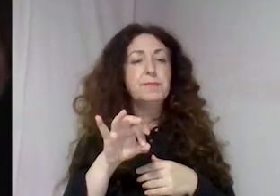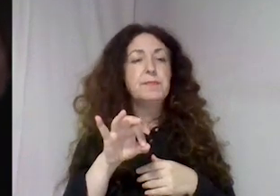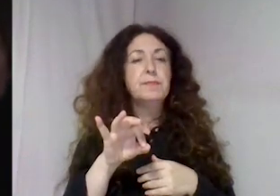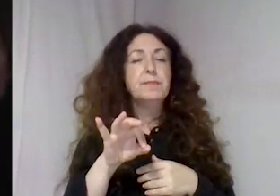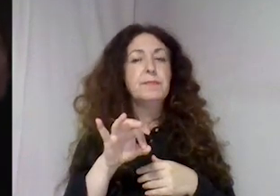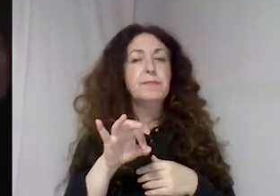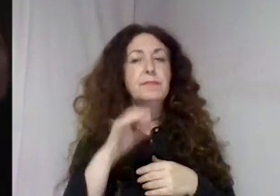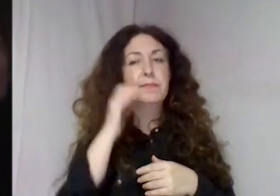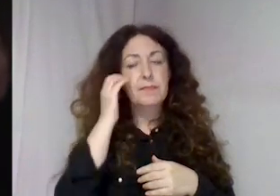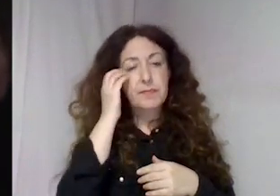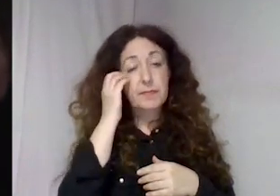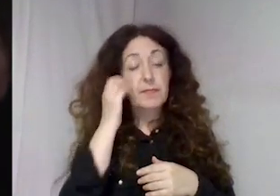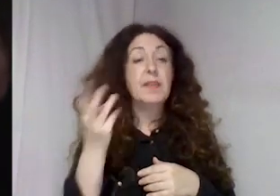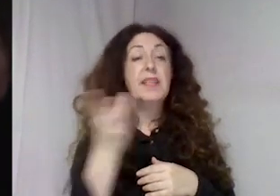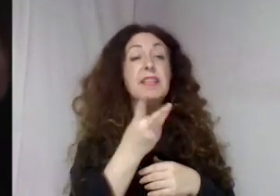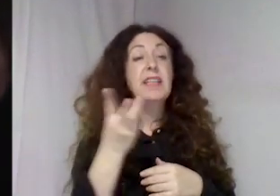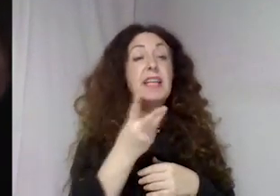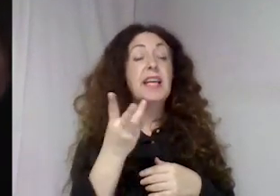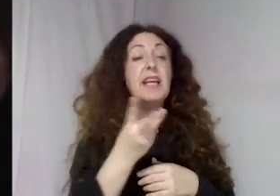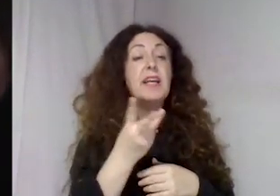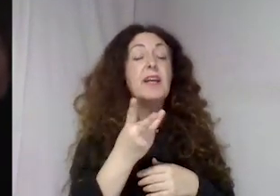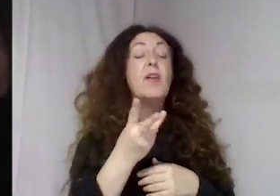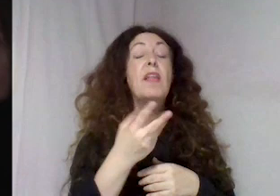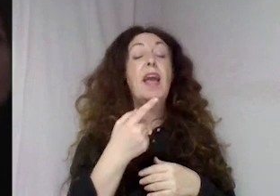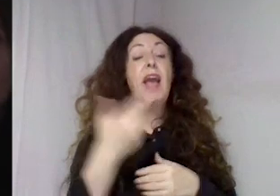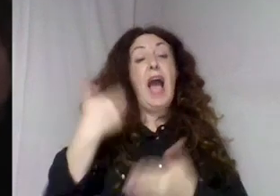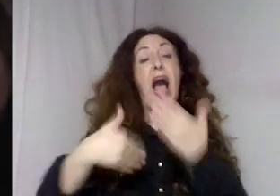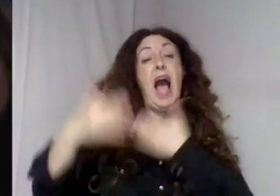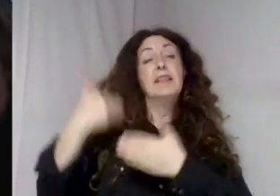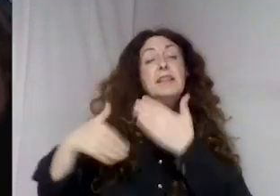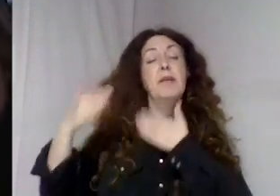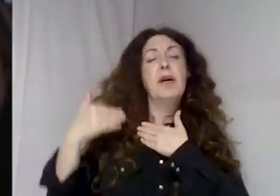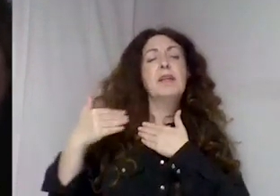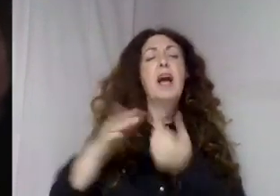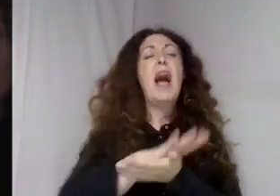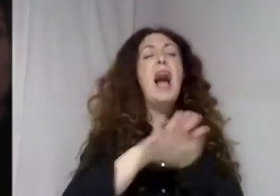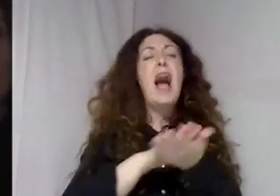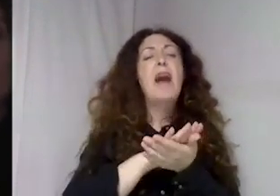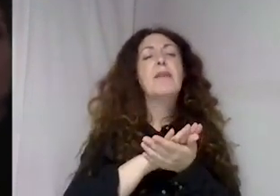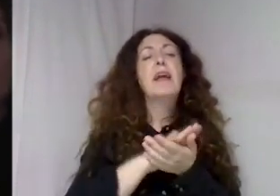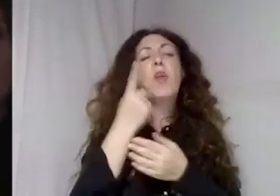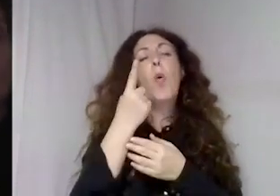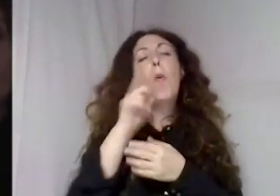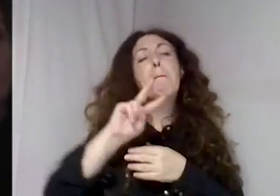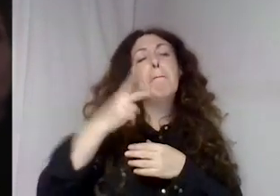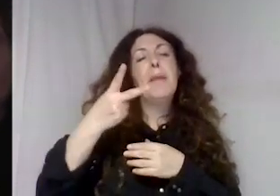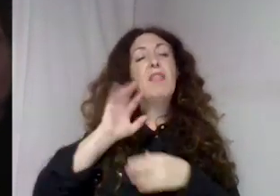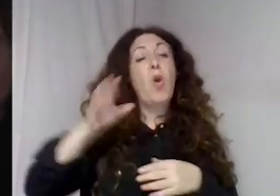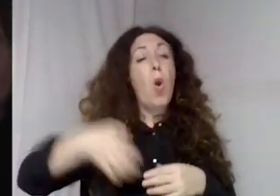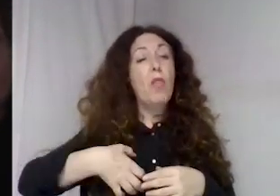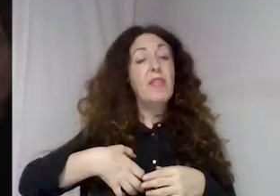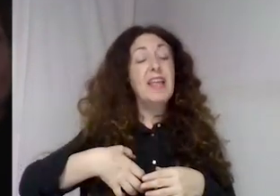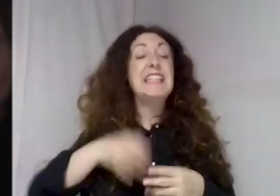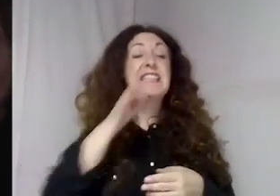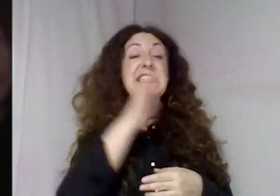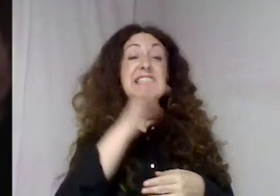través también de la obra. Creo que eso también tiene que ver para entenderlo, ¿no? Por otra parte, me está rondando una cosa, una